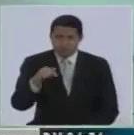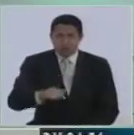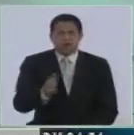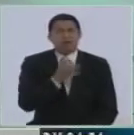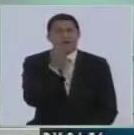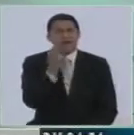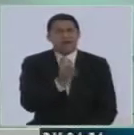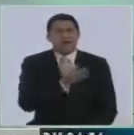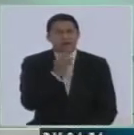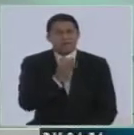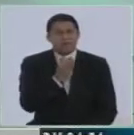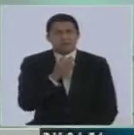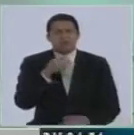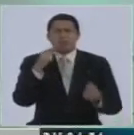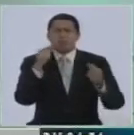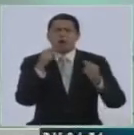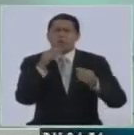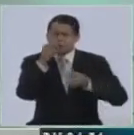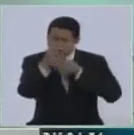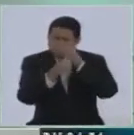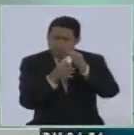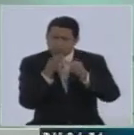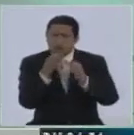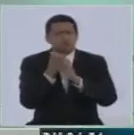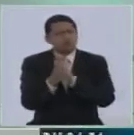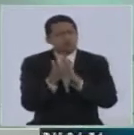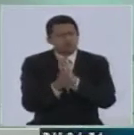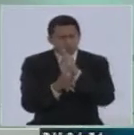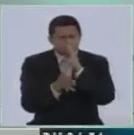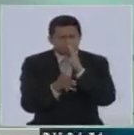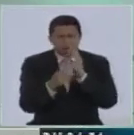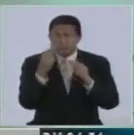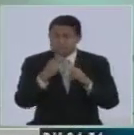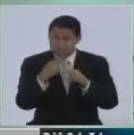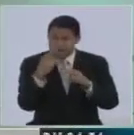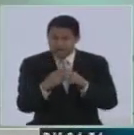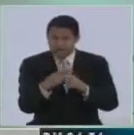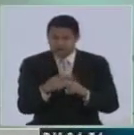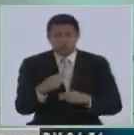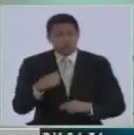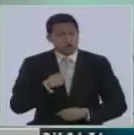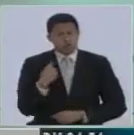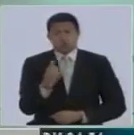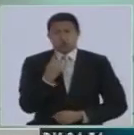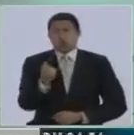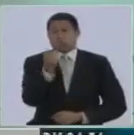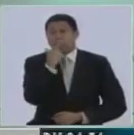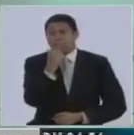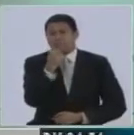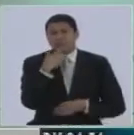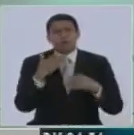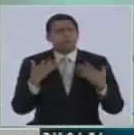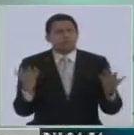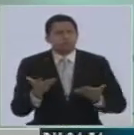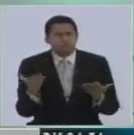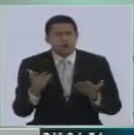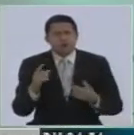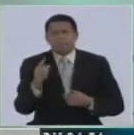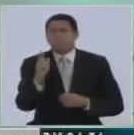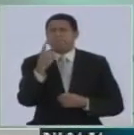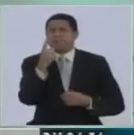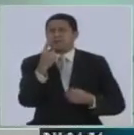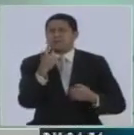tarde de hoy estamos hablando vamos a hablar acerca de los riesgos de automedicarse quisiera saber cuáles serían las principales